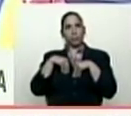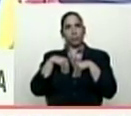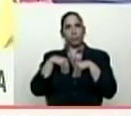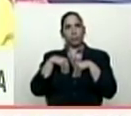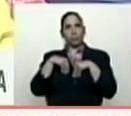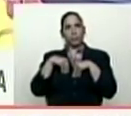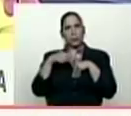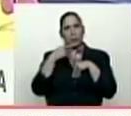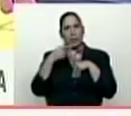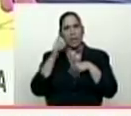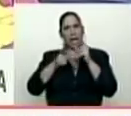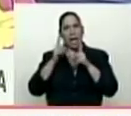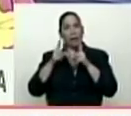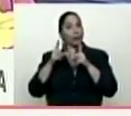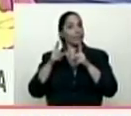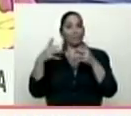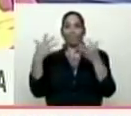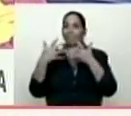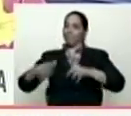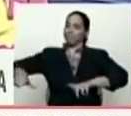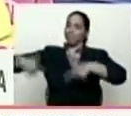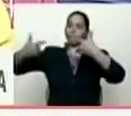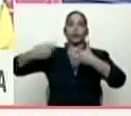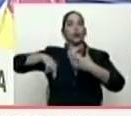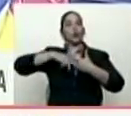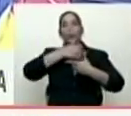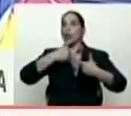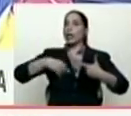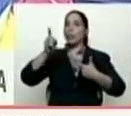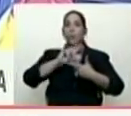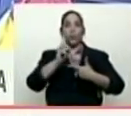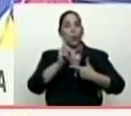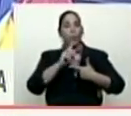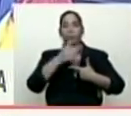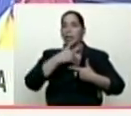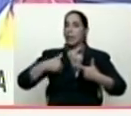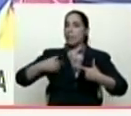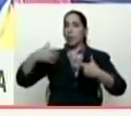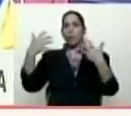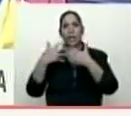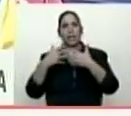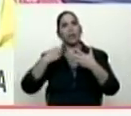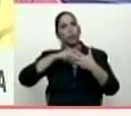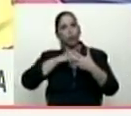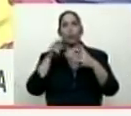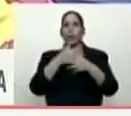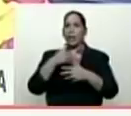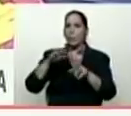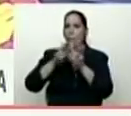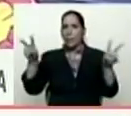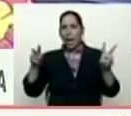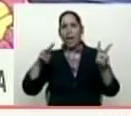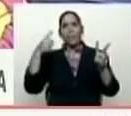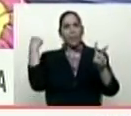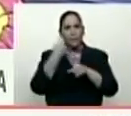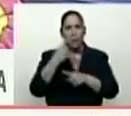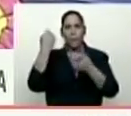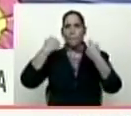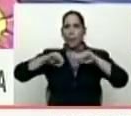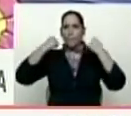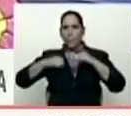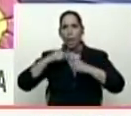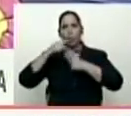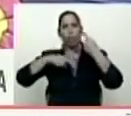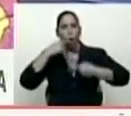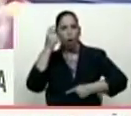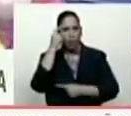Dijera alguien por ahí, guerra es guerra. Nosotros no queremos guerra, nosotros queremos la paz. Pero debemos prepararnos todos los días para defender esa